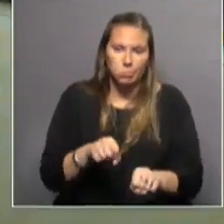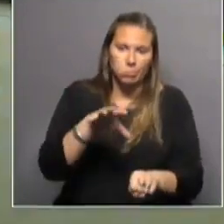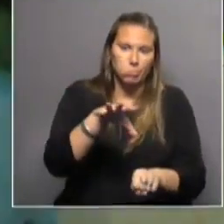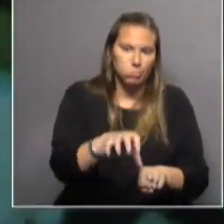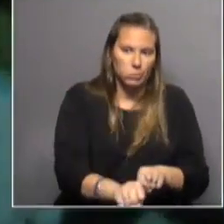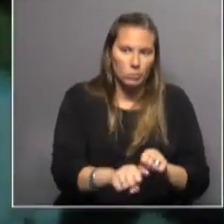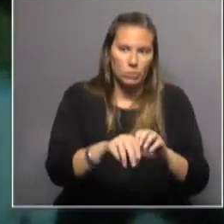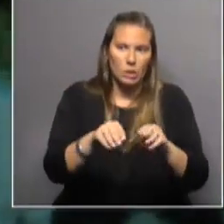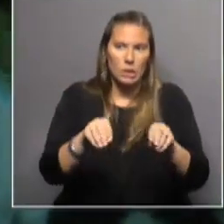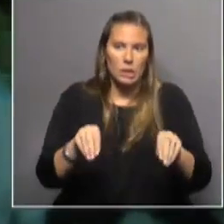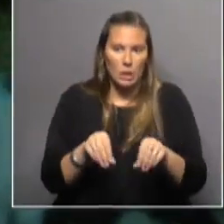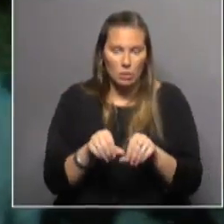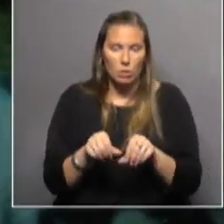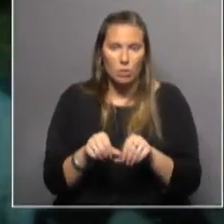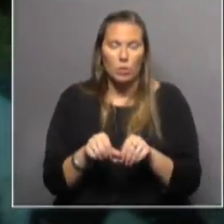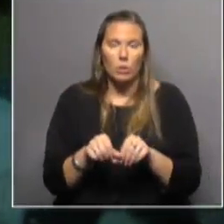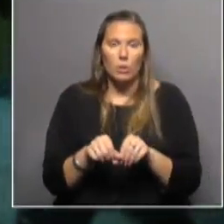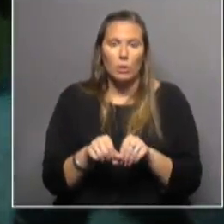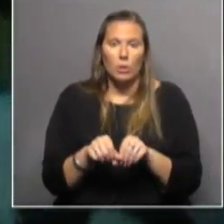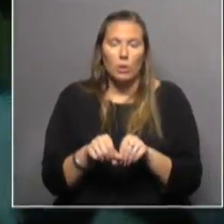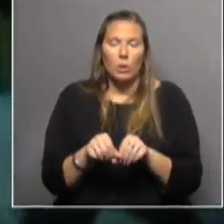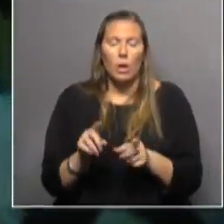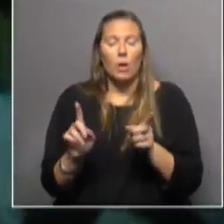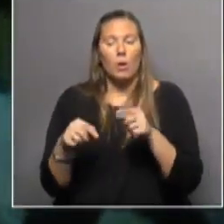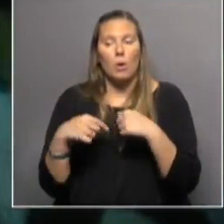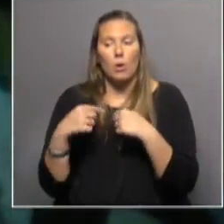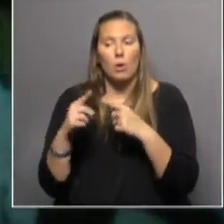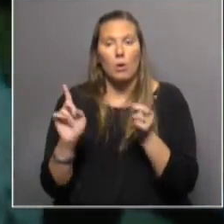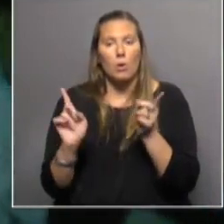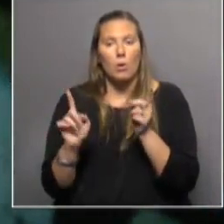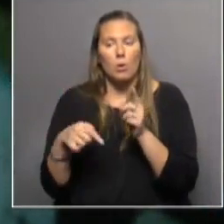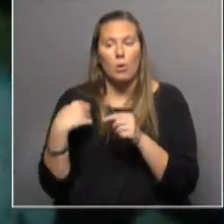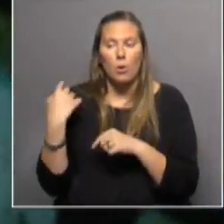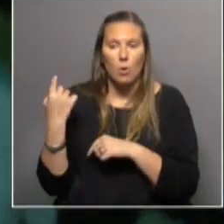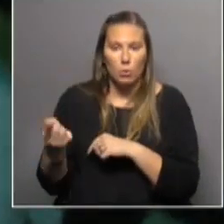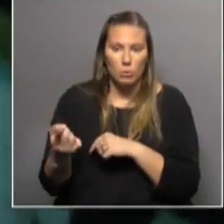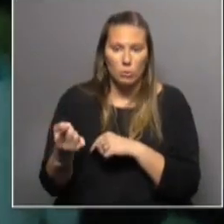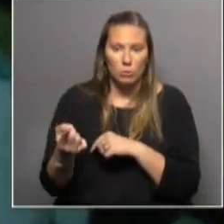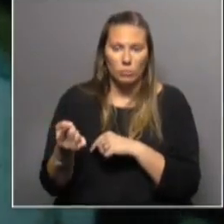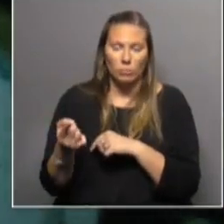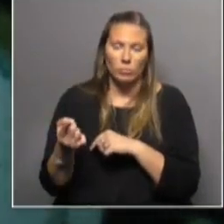territorio y la otra disputa sería por